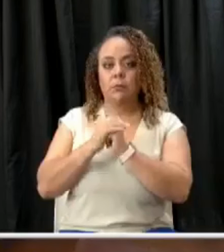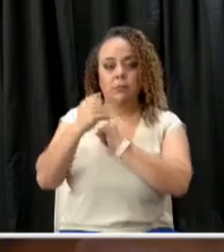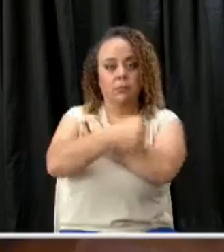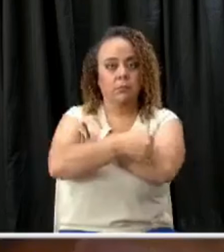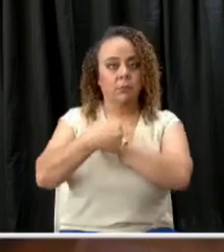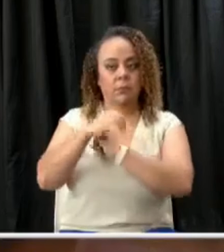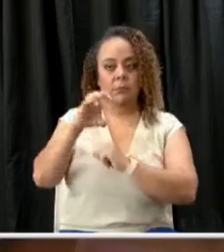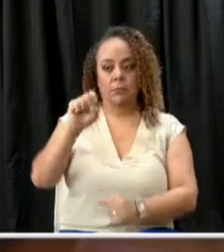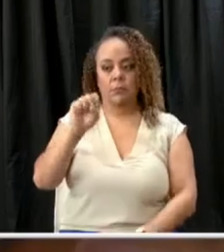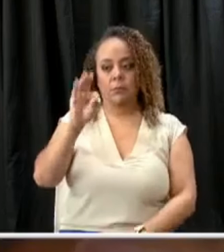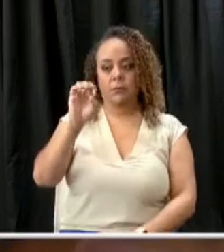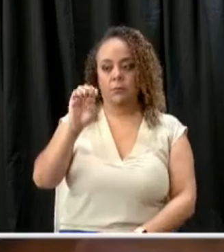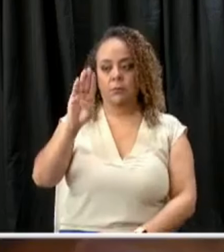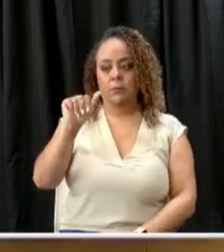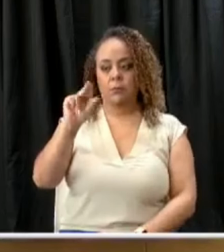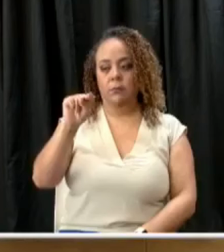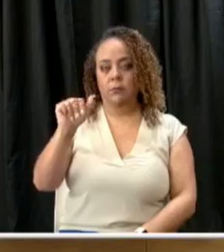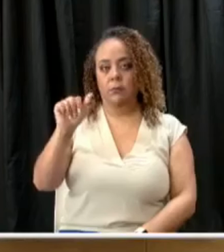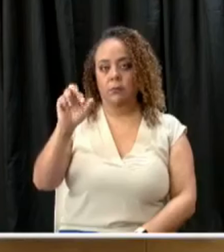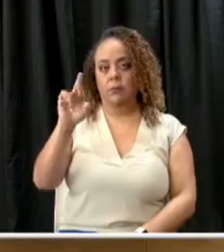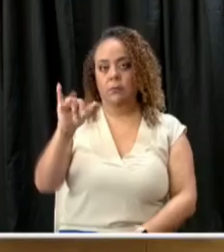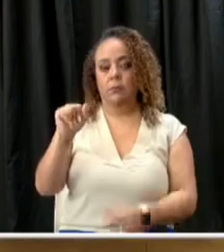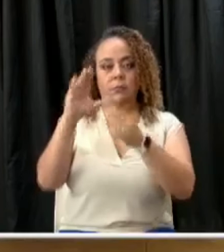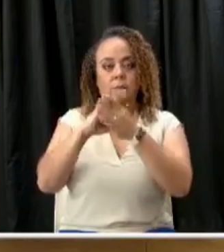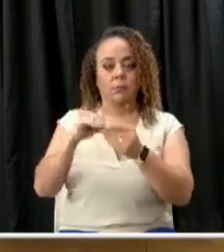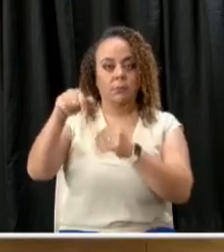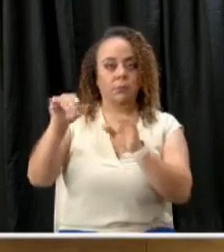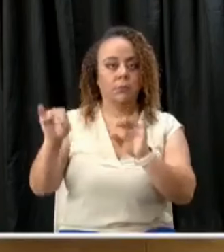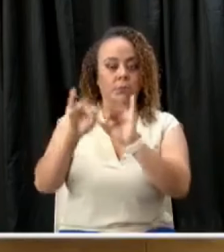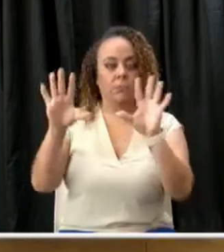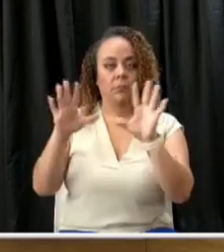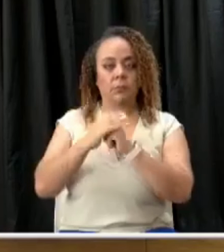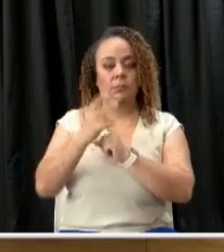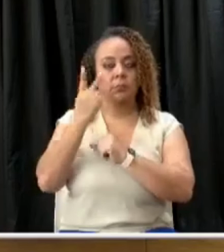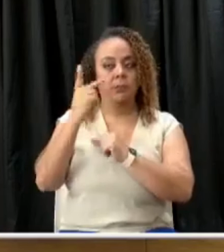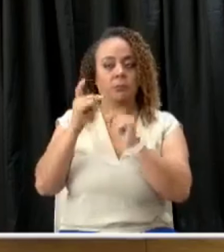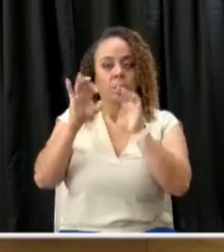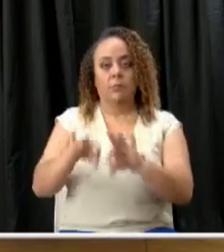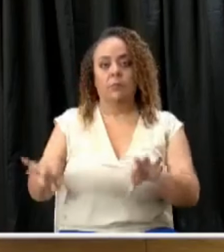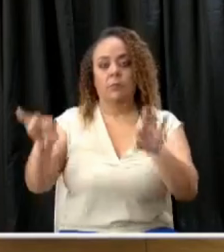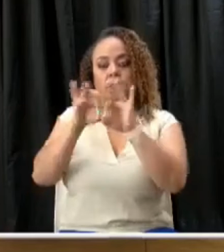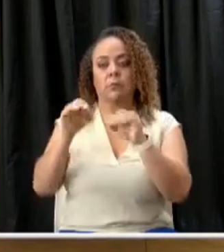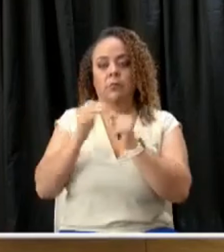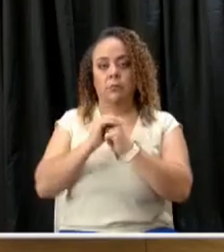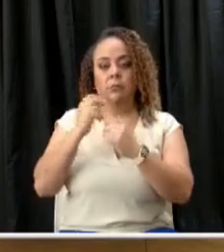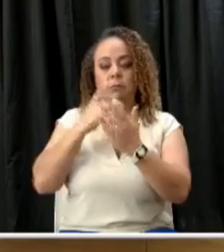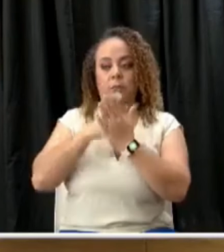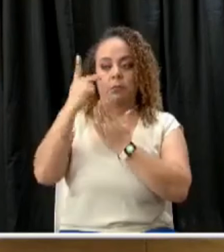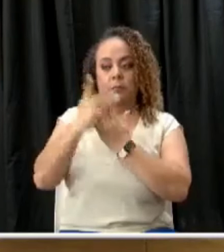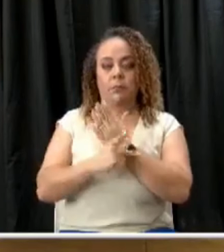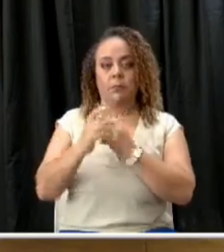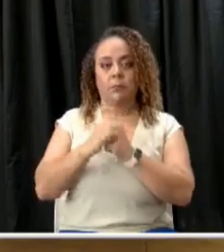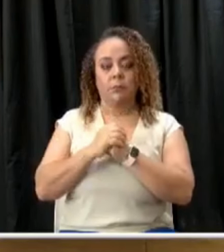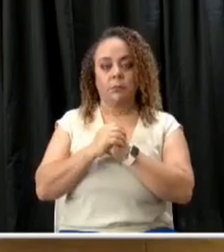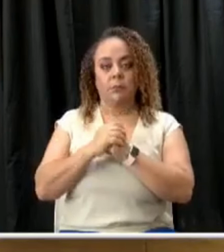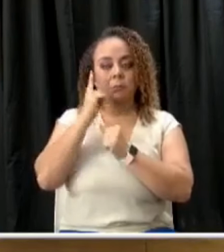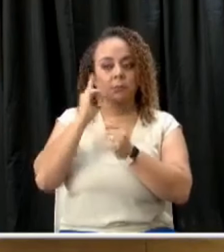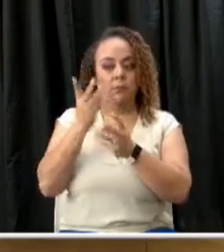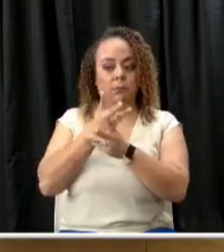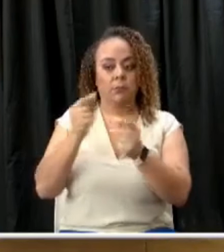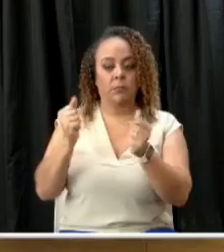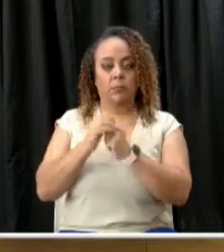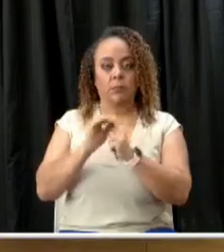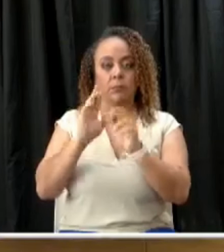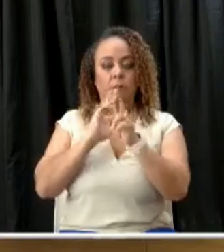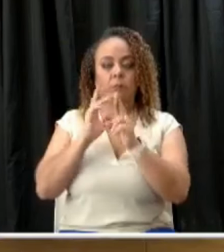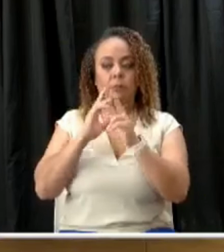ingeniero Esteban Arias nos comenta en esta mañana, vean qué importante. El programa para mitigar los